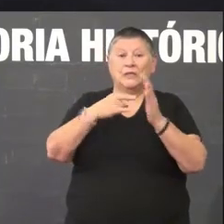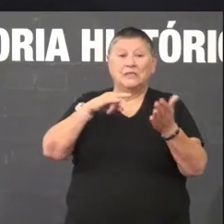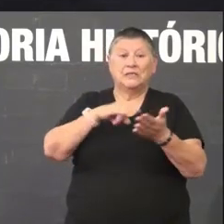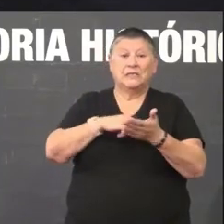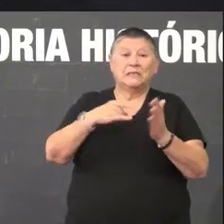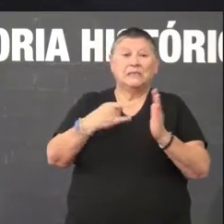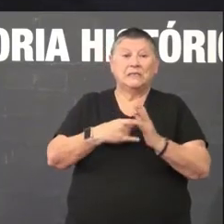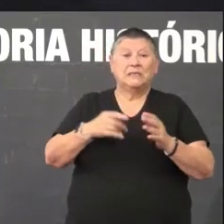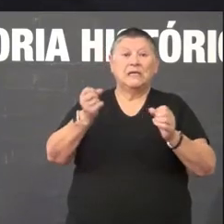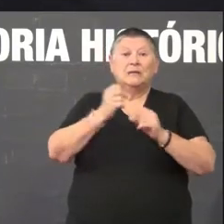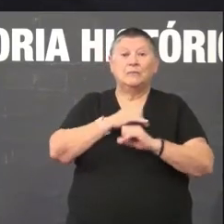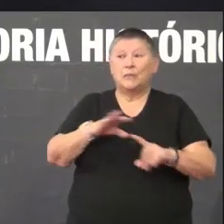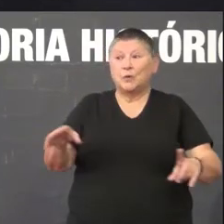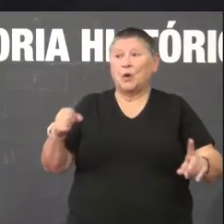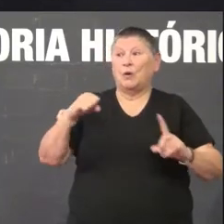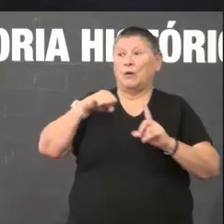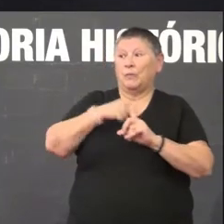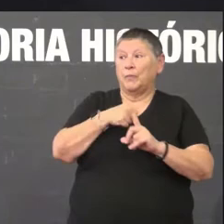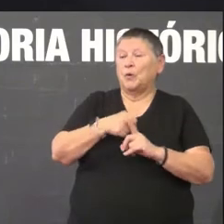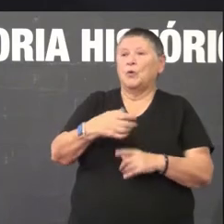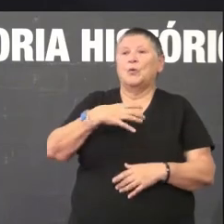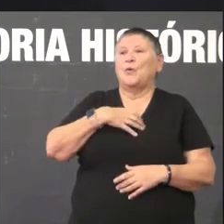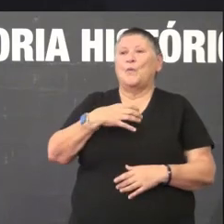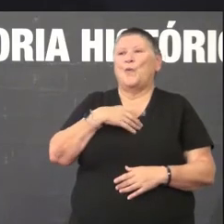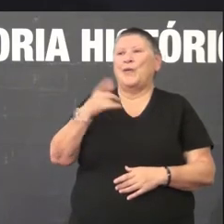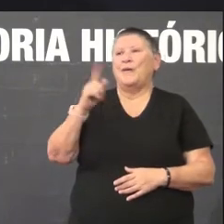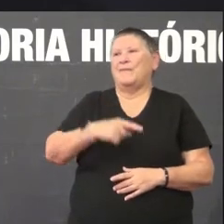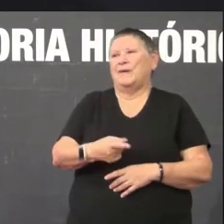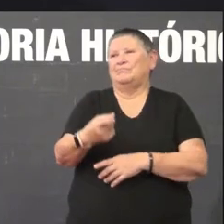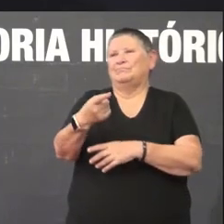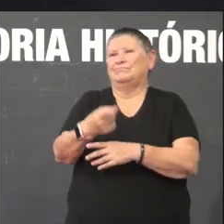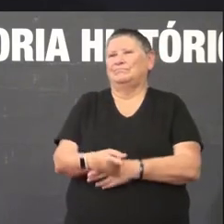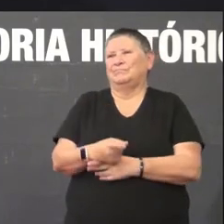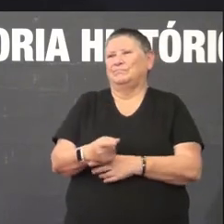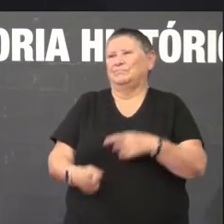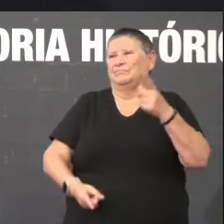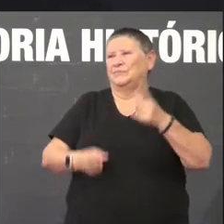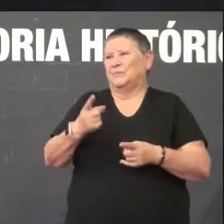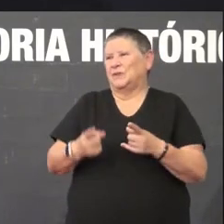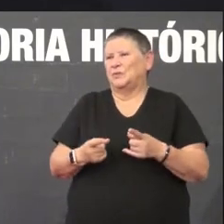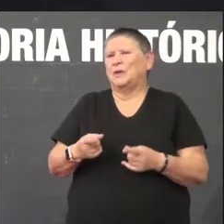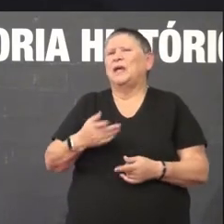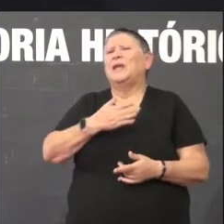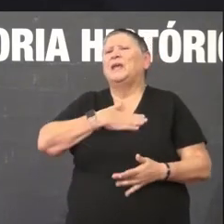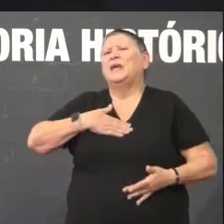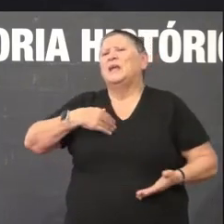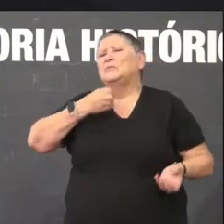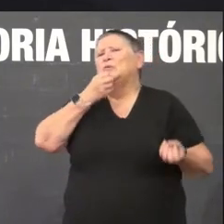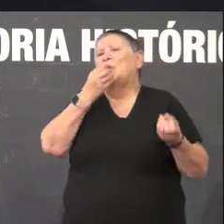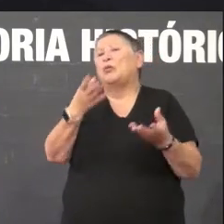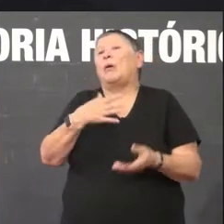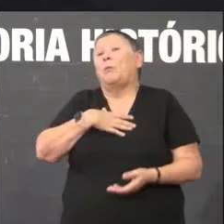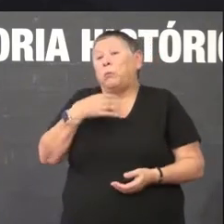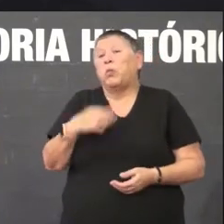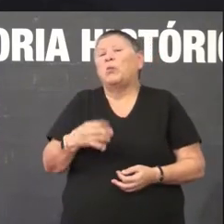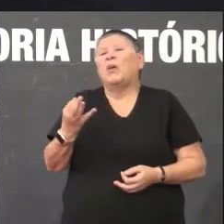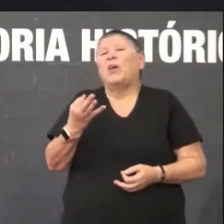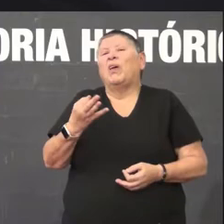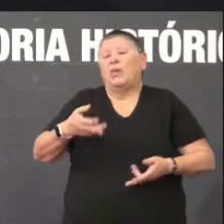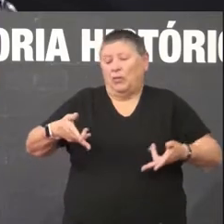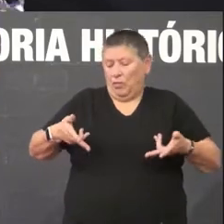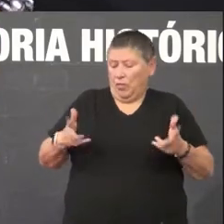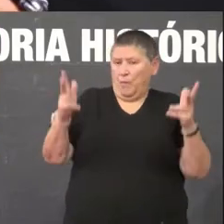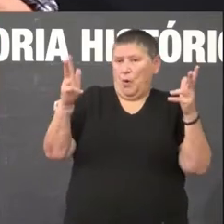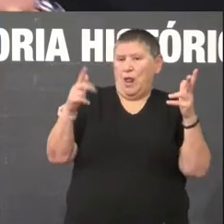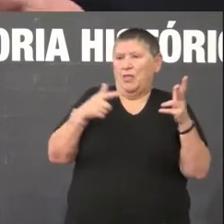democrático. E, claro, podemos preguntarnos que é a democracia. E eu podo acudir a un dos